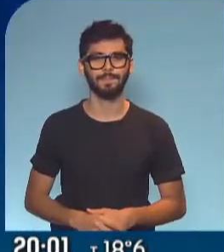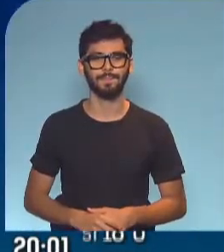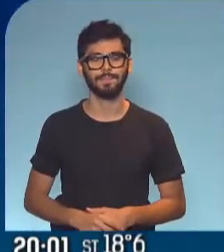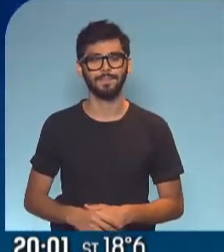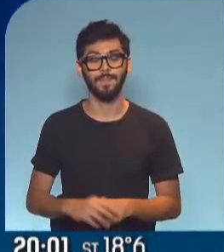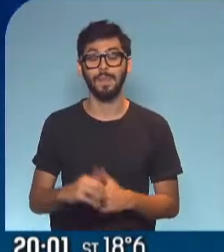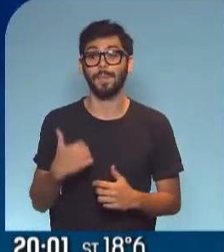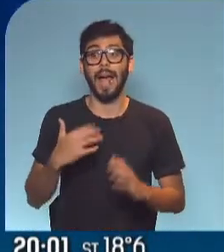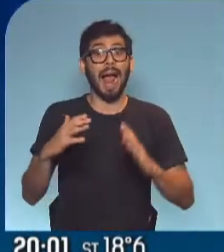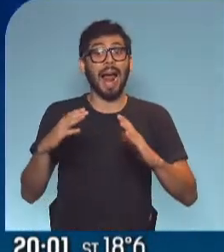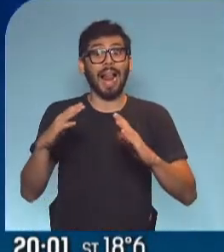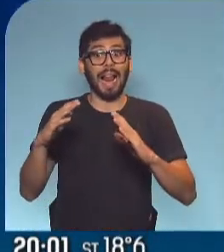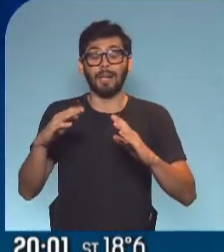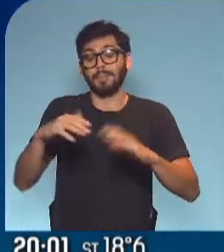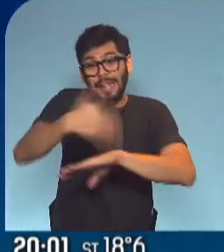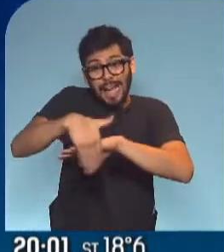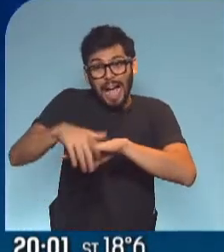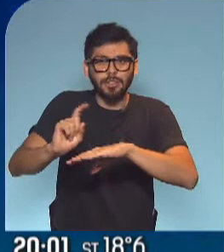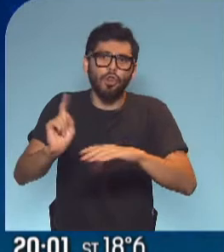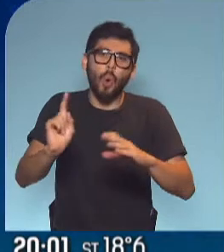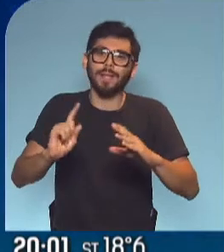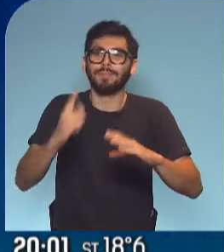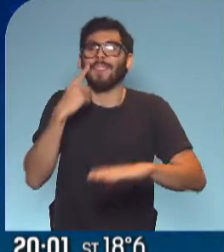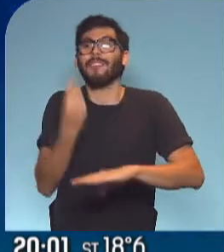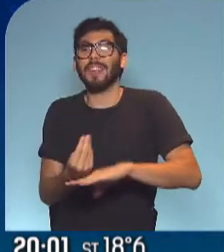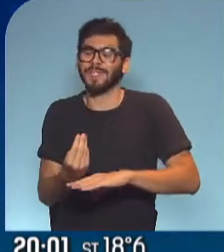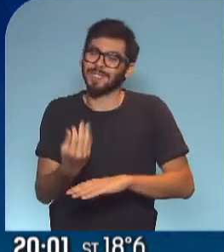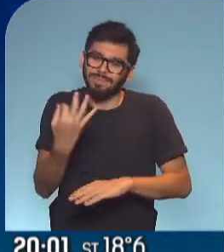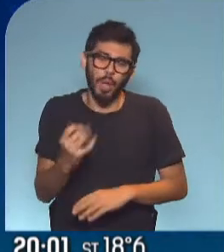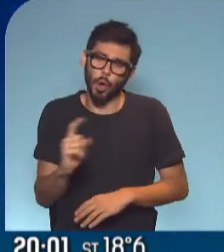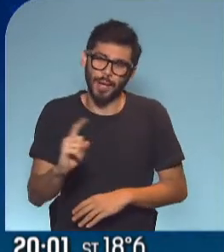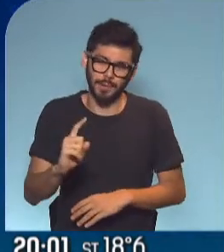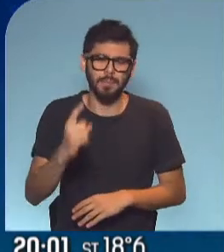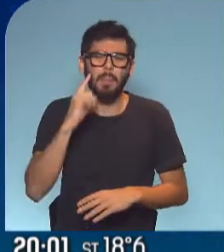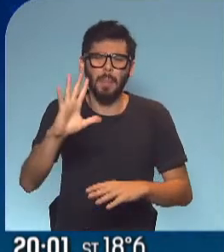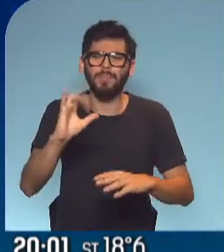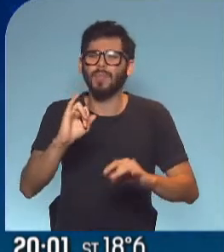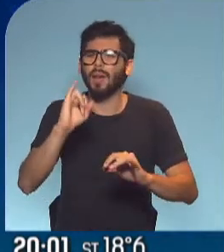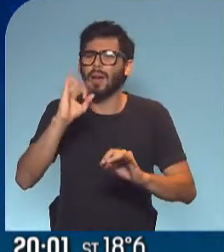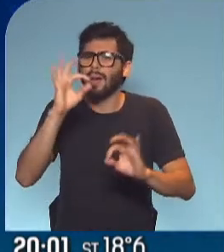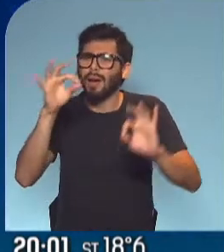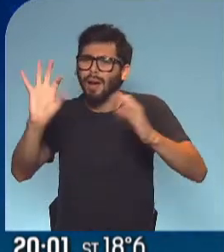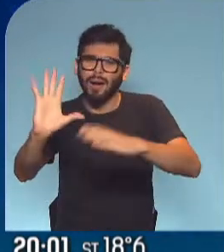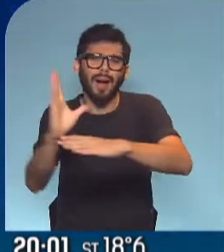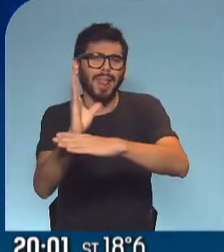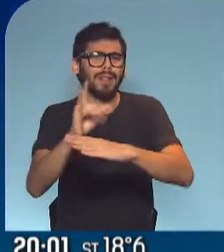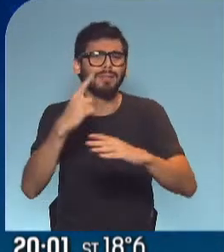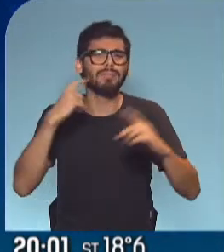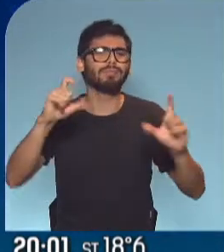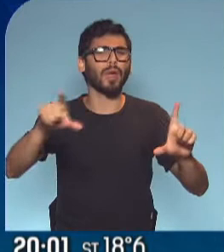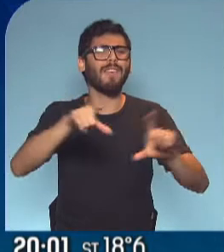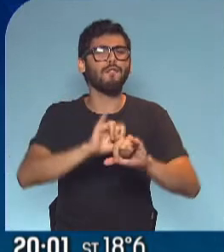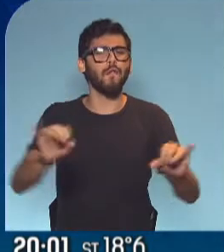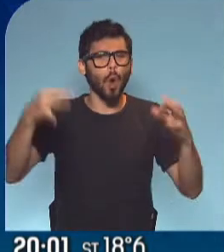La calle no es un lugar para vivir, por supuesto. Situación de calle en Cava. Miren esta información antes de detenernos y profundizar en esta